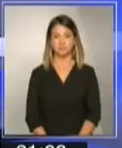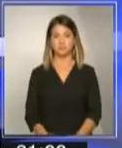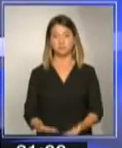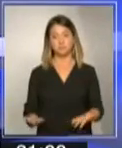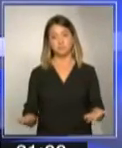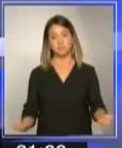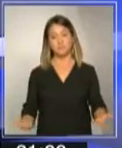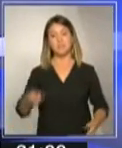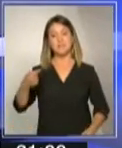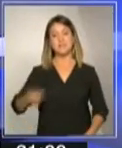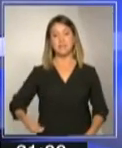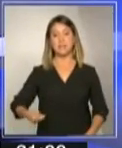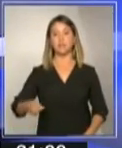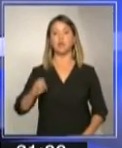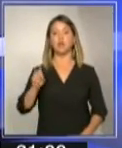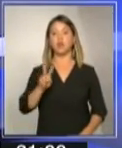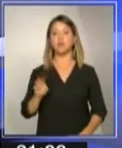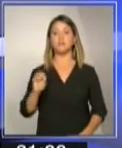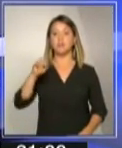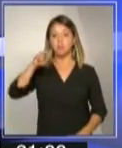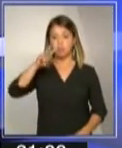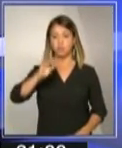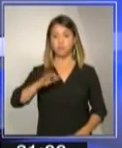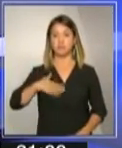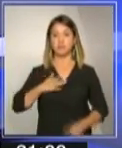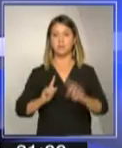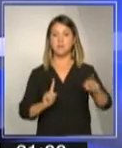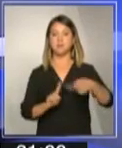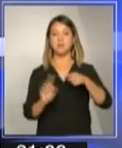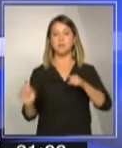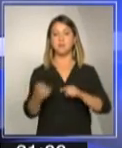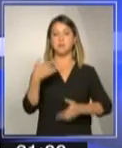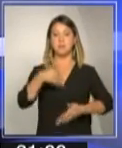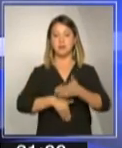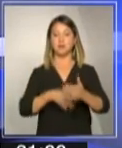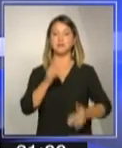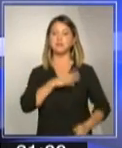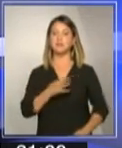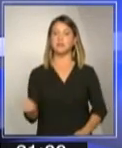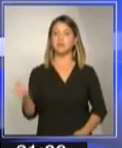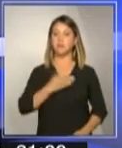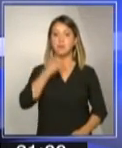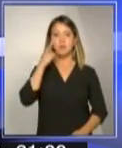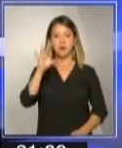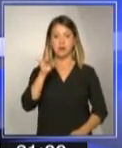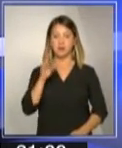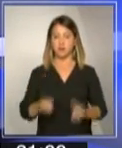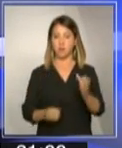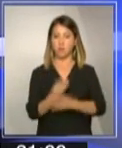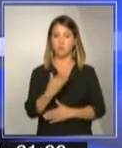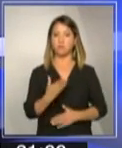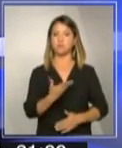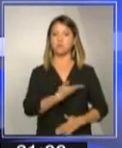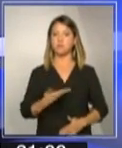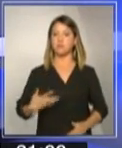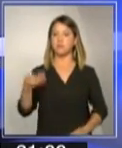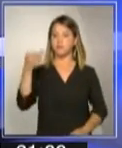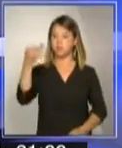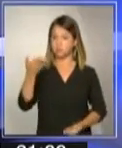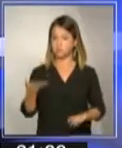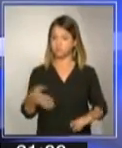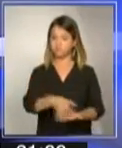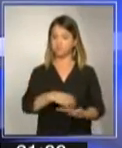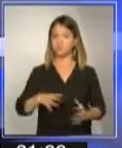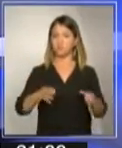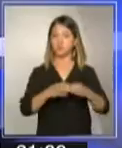Finalmente, el senador Manuel José Sandón decidió participar de las primarias de Chile Vamos para elegir al nuevo presidenciable del sector. Para algunos, la